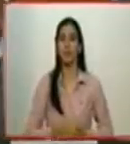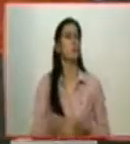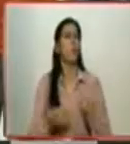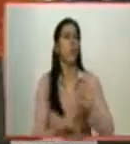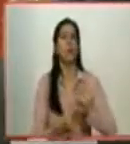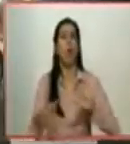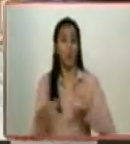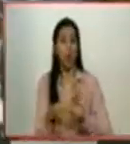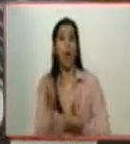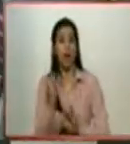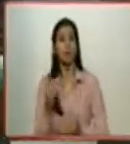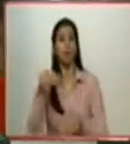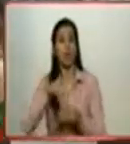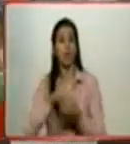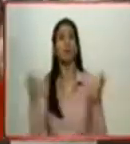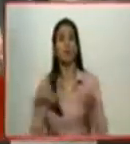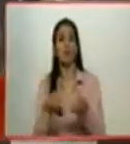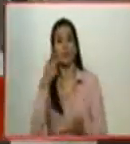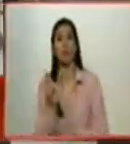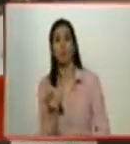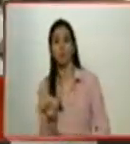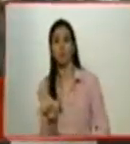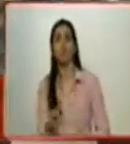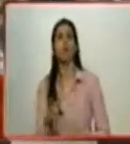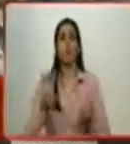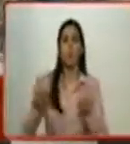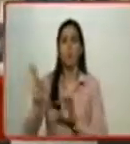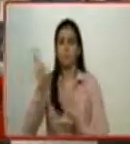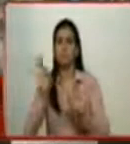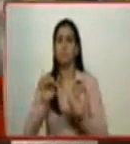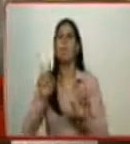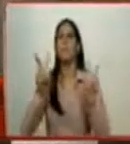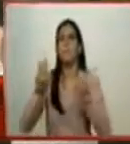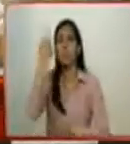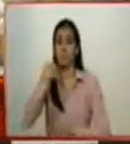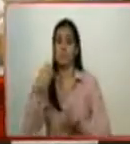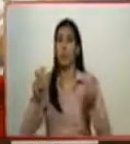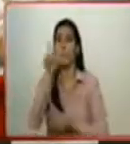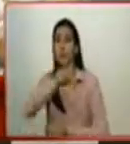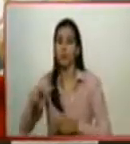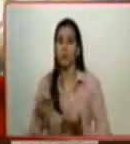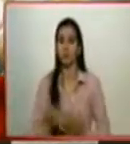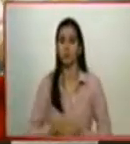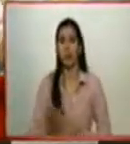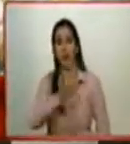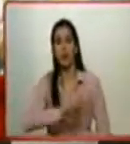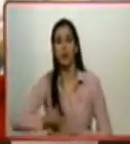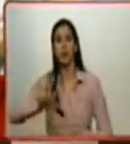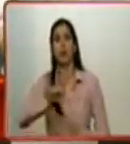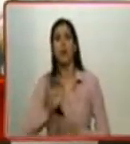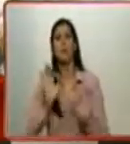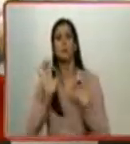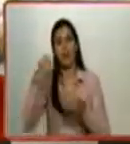política del Partido Socialista Unido de Venezuela, dándole cabida a nuevas caras y talento joven. A nivel nacional y particularmente en